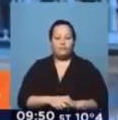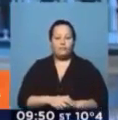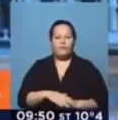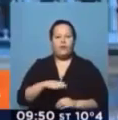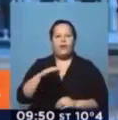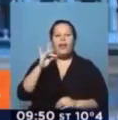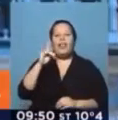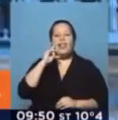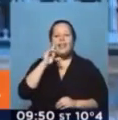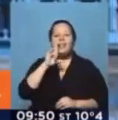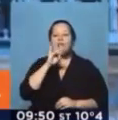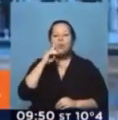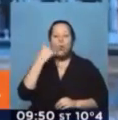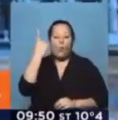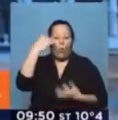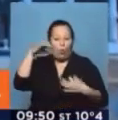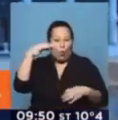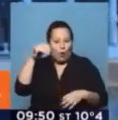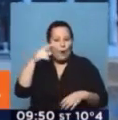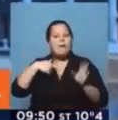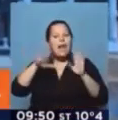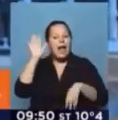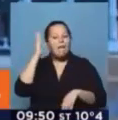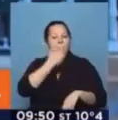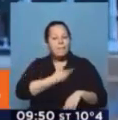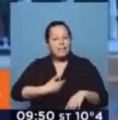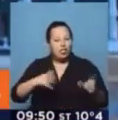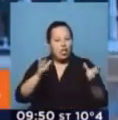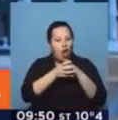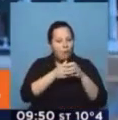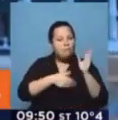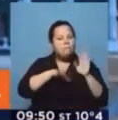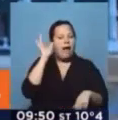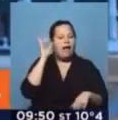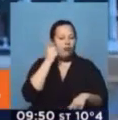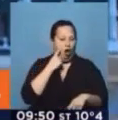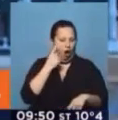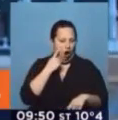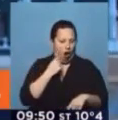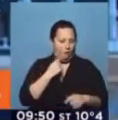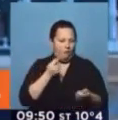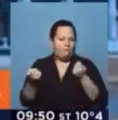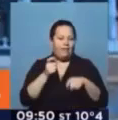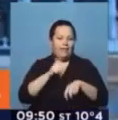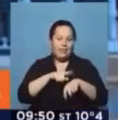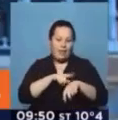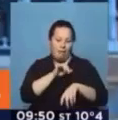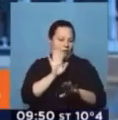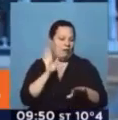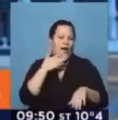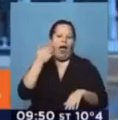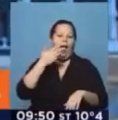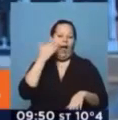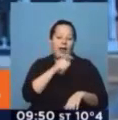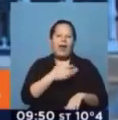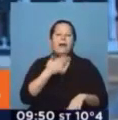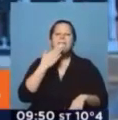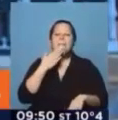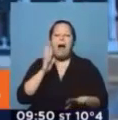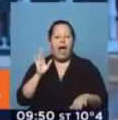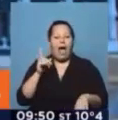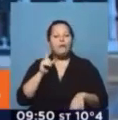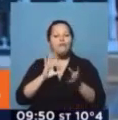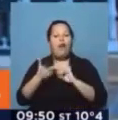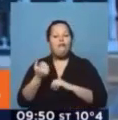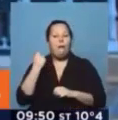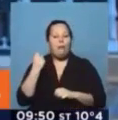Juliana Di Tullio, que fue una excepción, digamos, pero en general los presidentes de los bloques mayoritarios son varones, controlan el tiempo y la palabra. Y la palabra es un recurso